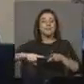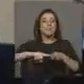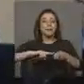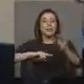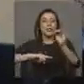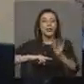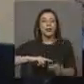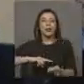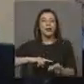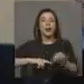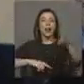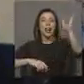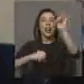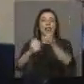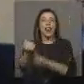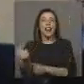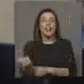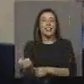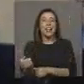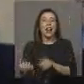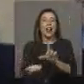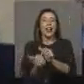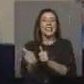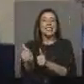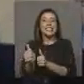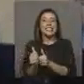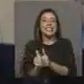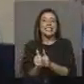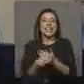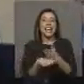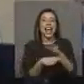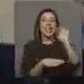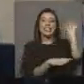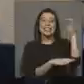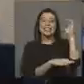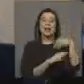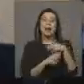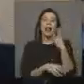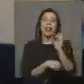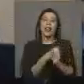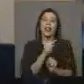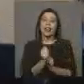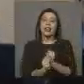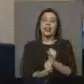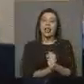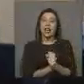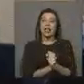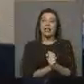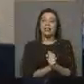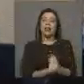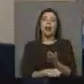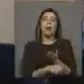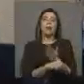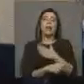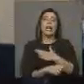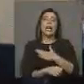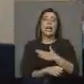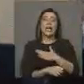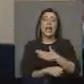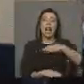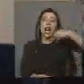la electrificación de una localidad cercana a la ciudad de La Serena que por más de 30 años bregó por tener